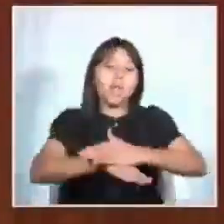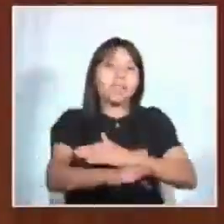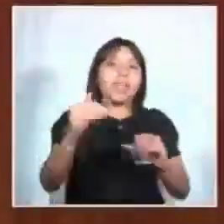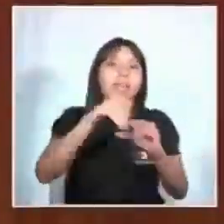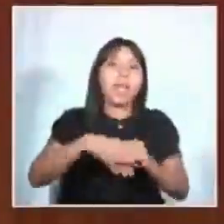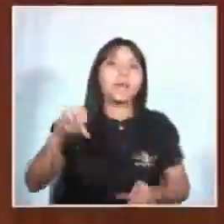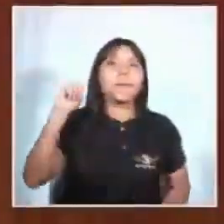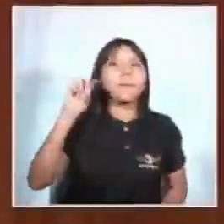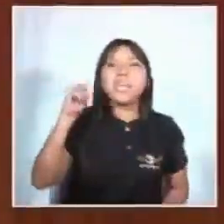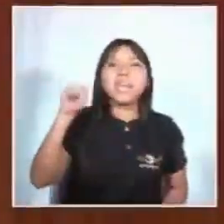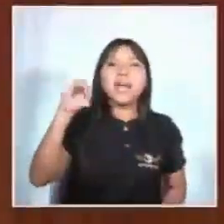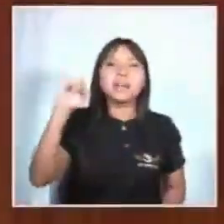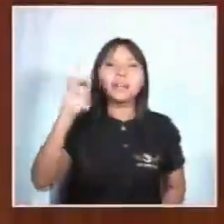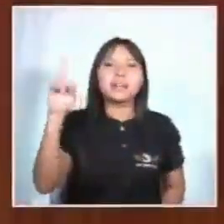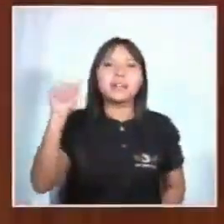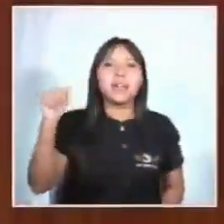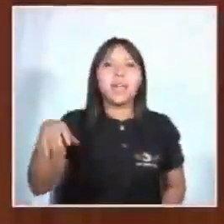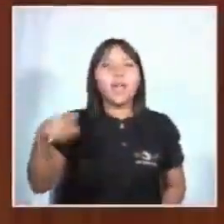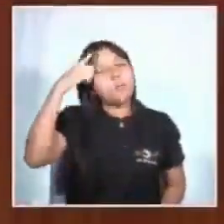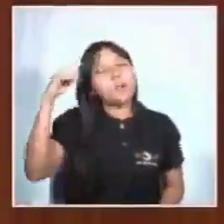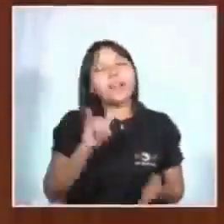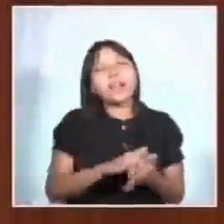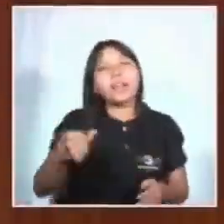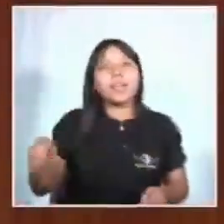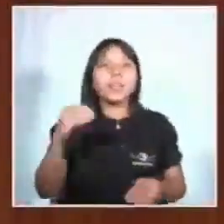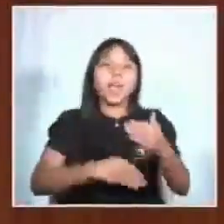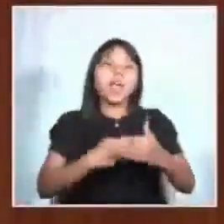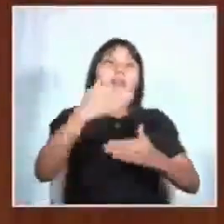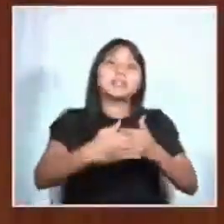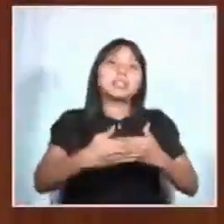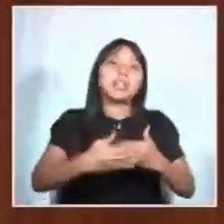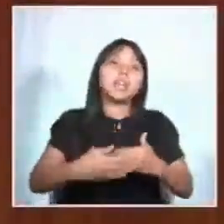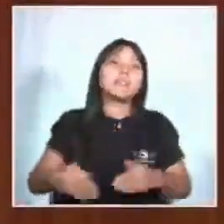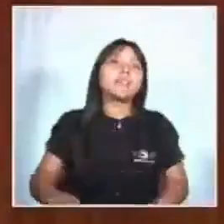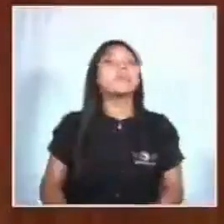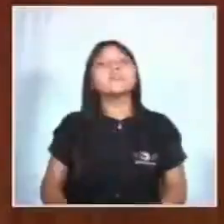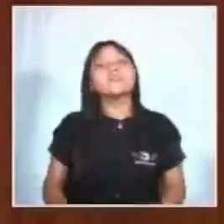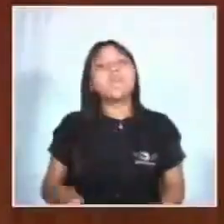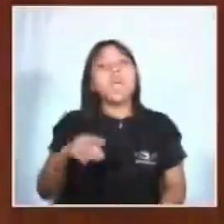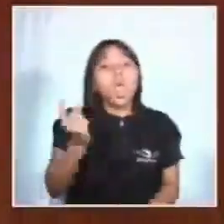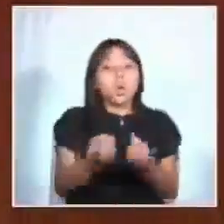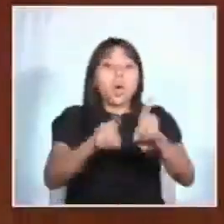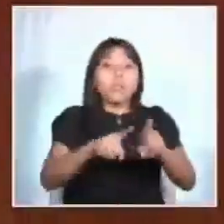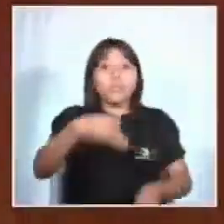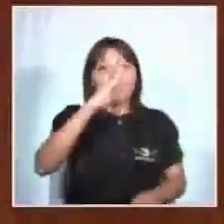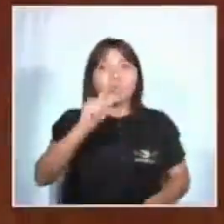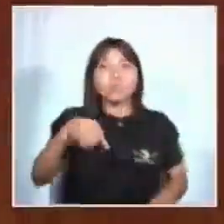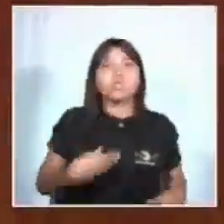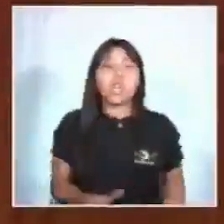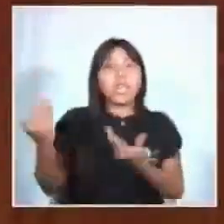mirra para que en la próxima dimensión que viene a tu vida, cuando Dios te